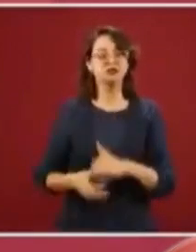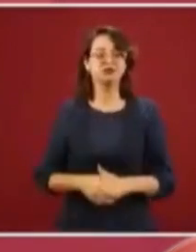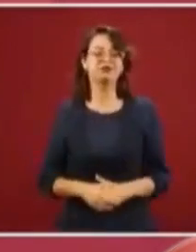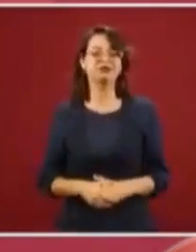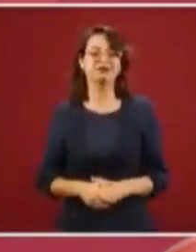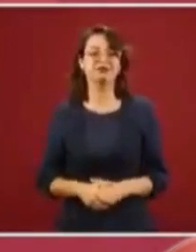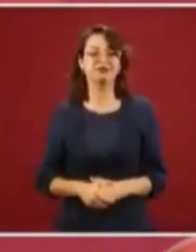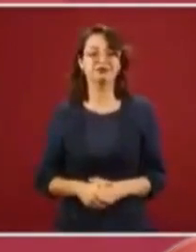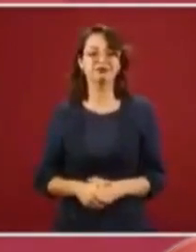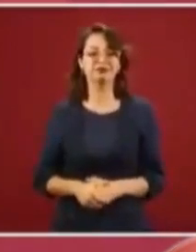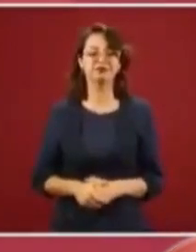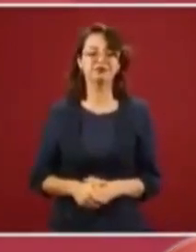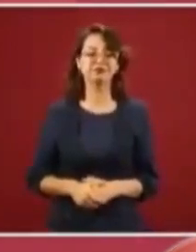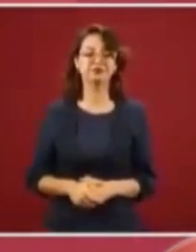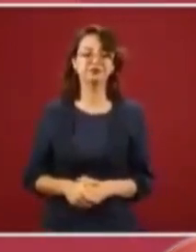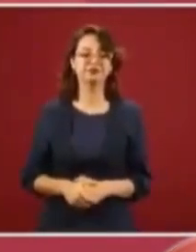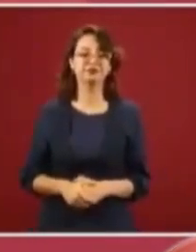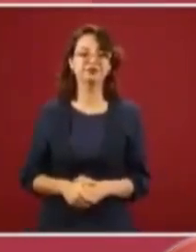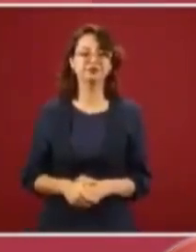Y